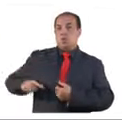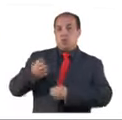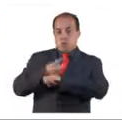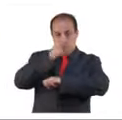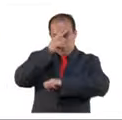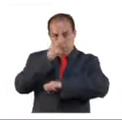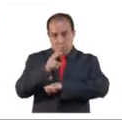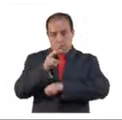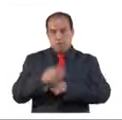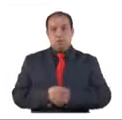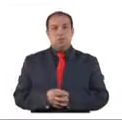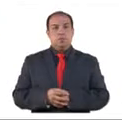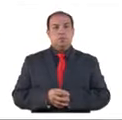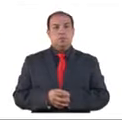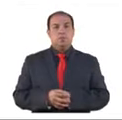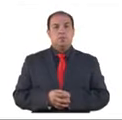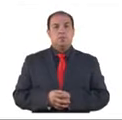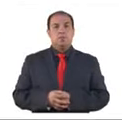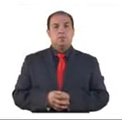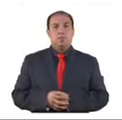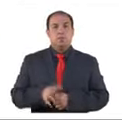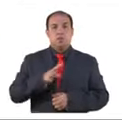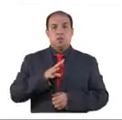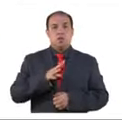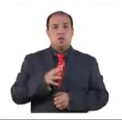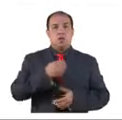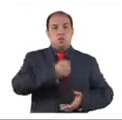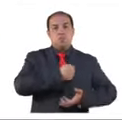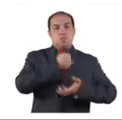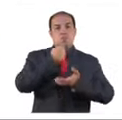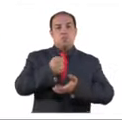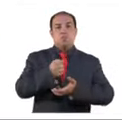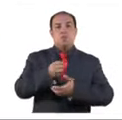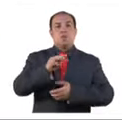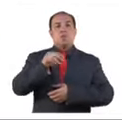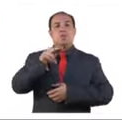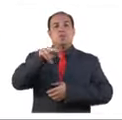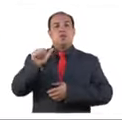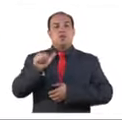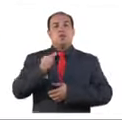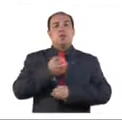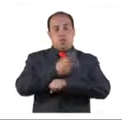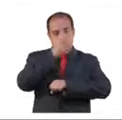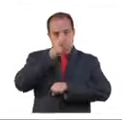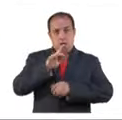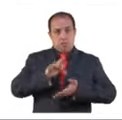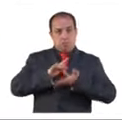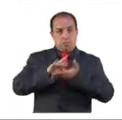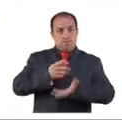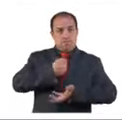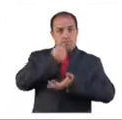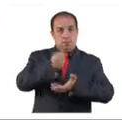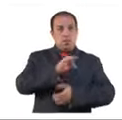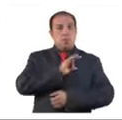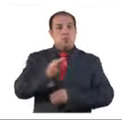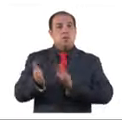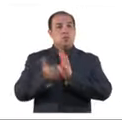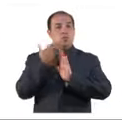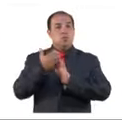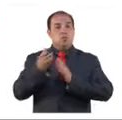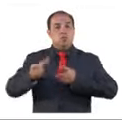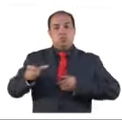México, que como era un proyecto del Fondo Metropolitano, al final el Estado de México hizo la contribución para poder construir la